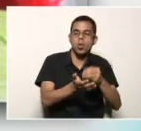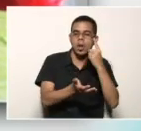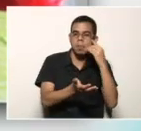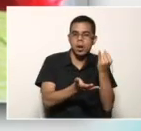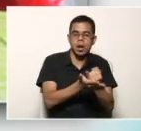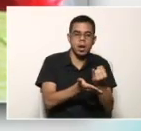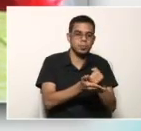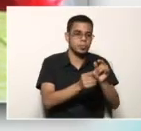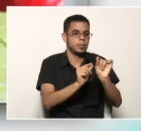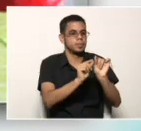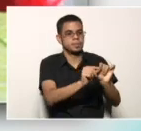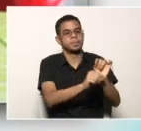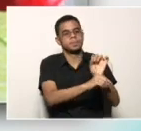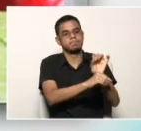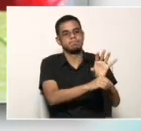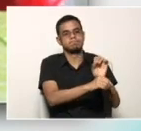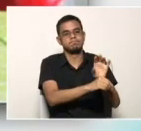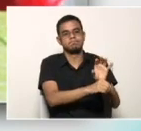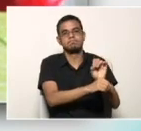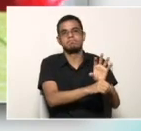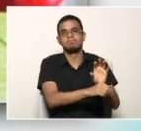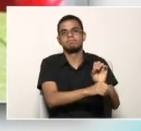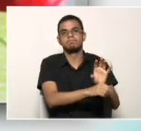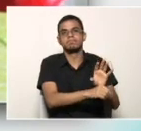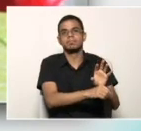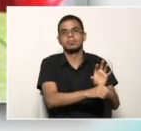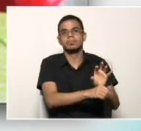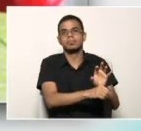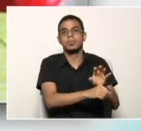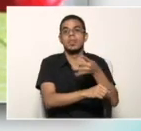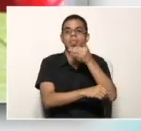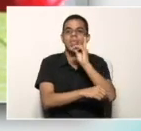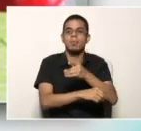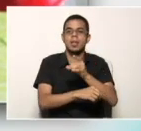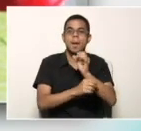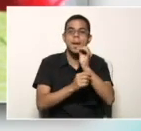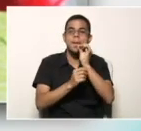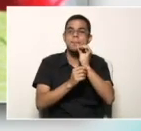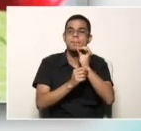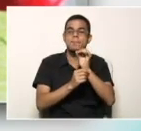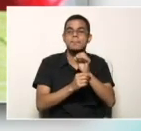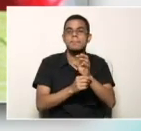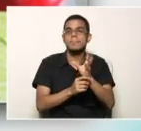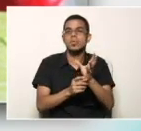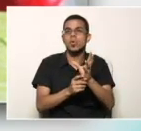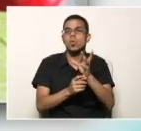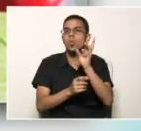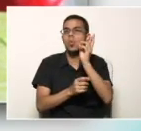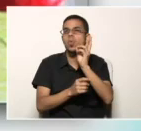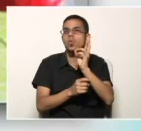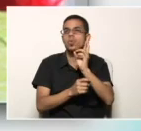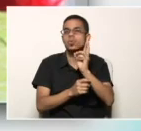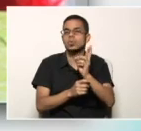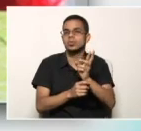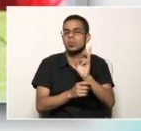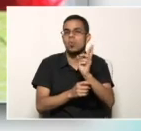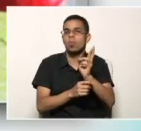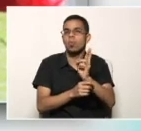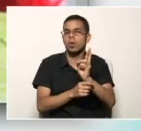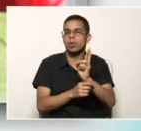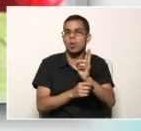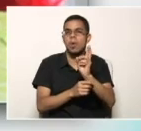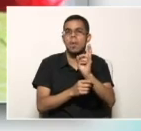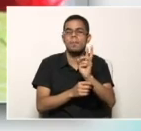Cuando se le quita la tarjeta de memoria, la tarjeta madre, ella tiene que pitar, un pitazo continuo, ti, ti, ti, ti, ti,